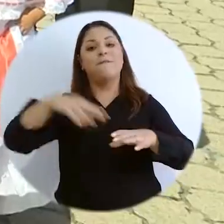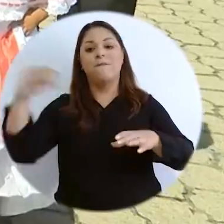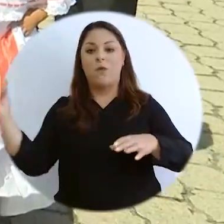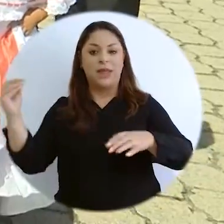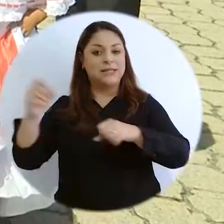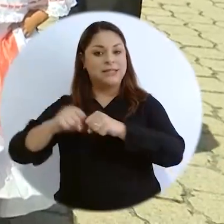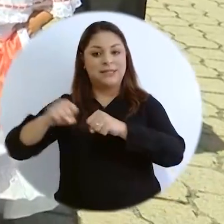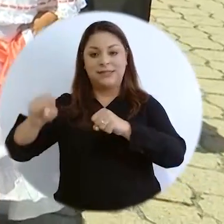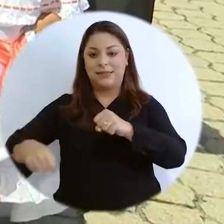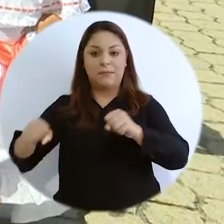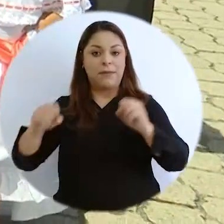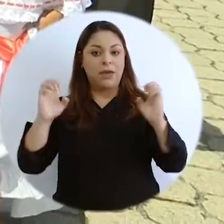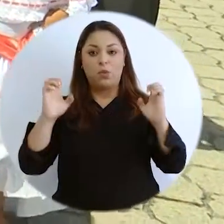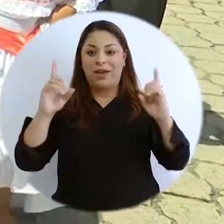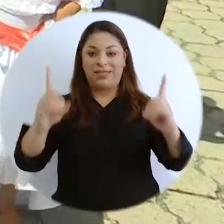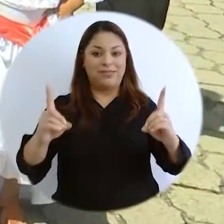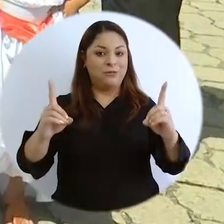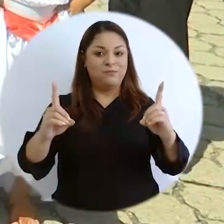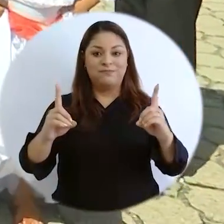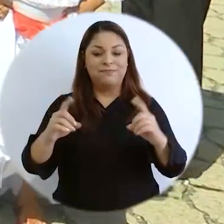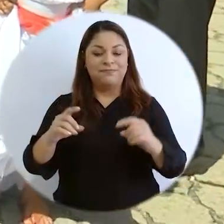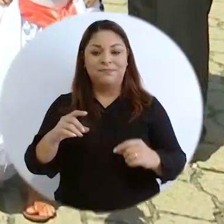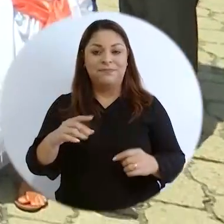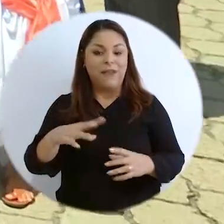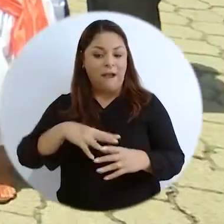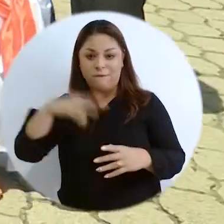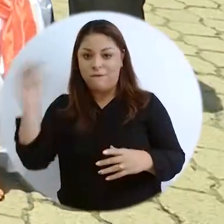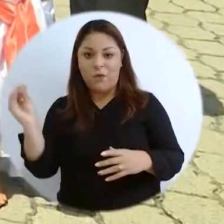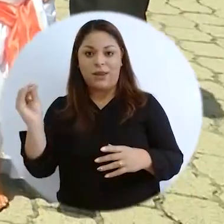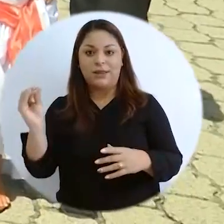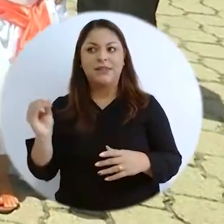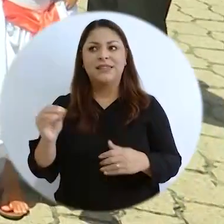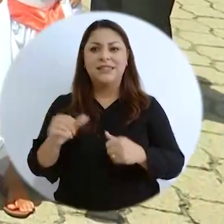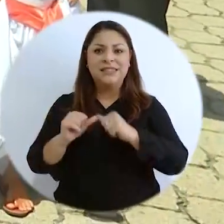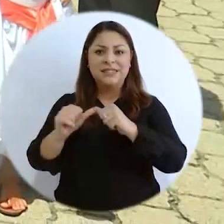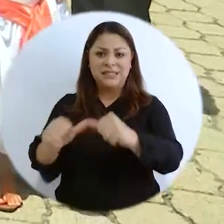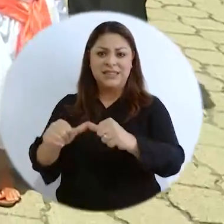del sistema educativo en este momento que se siguen tratando como